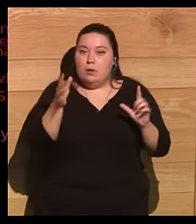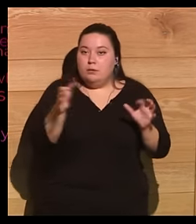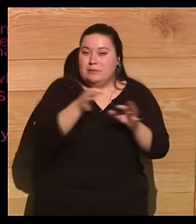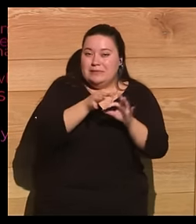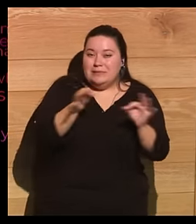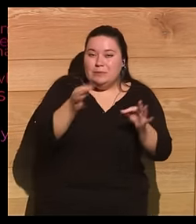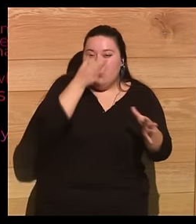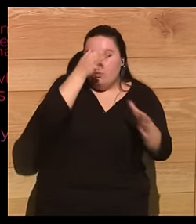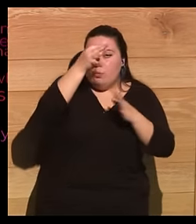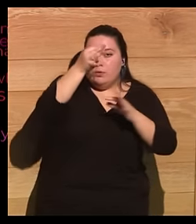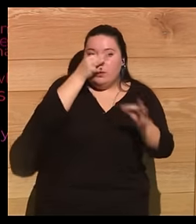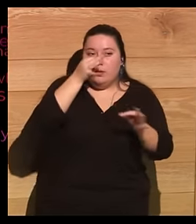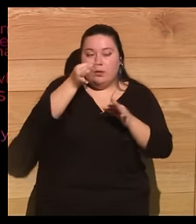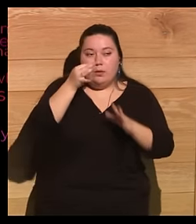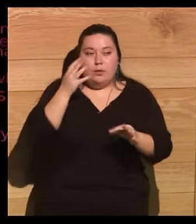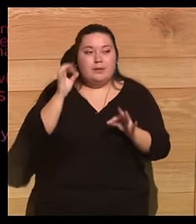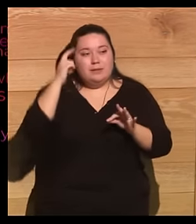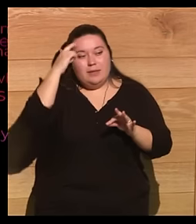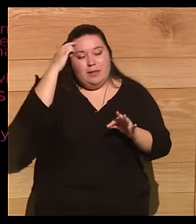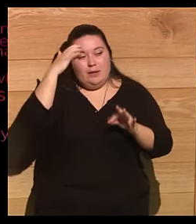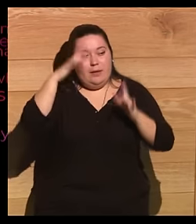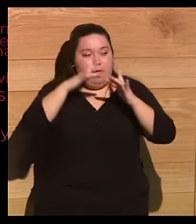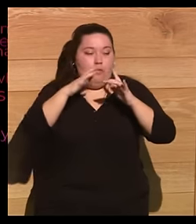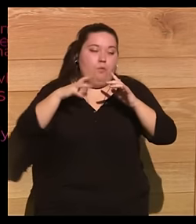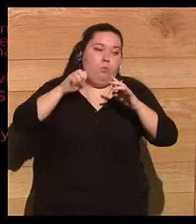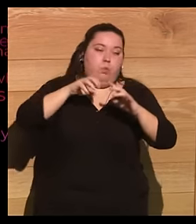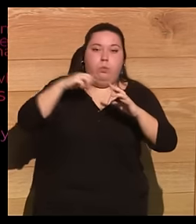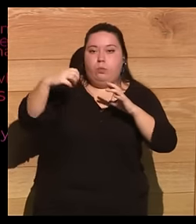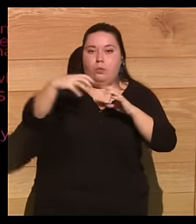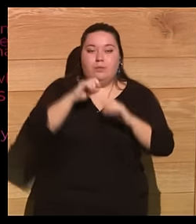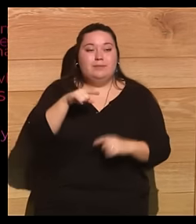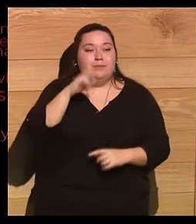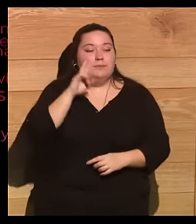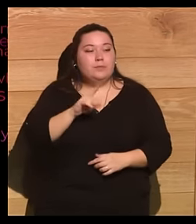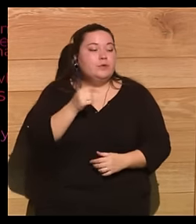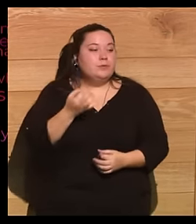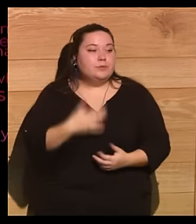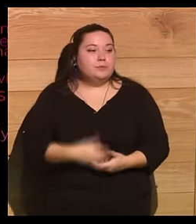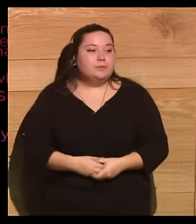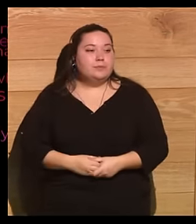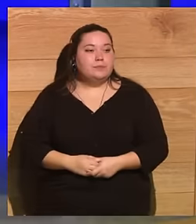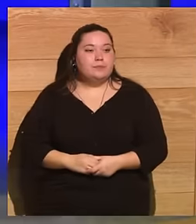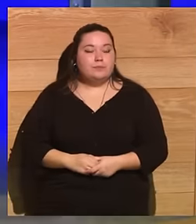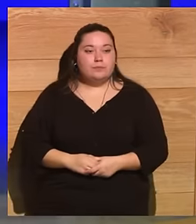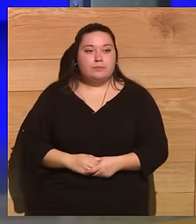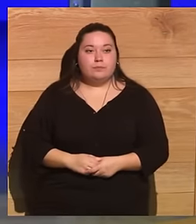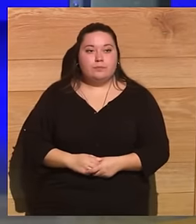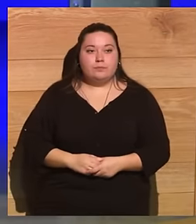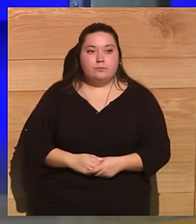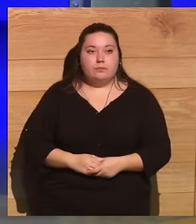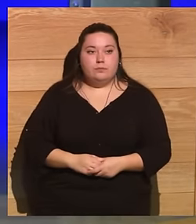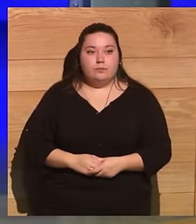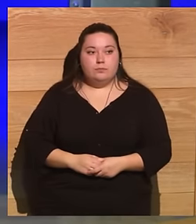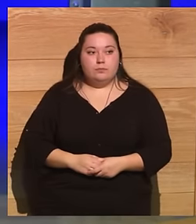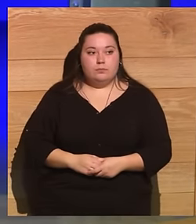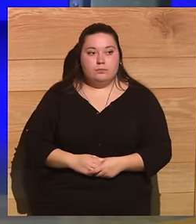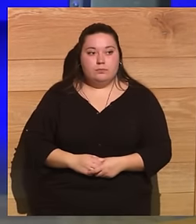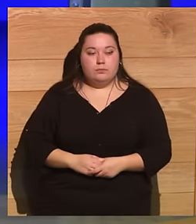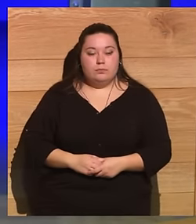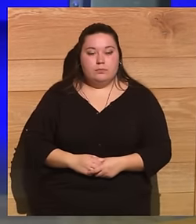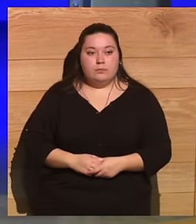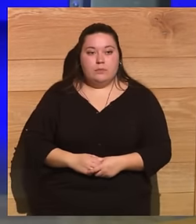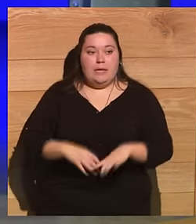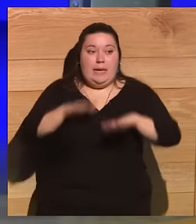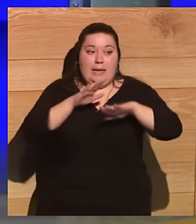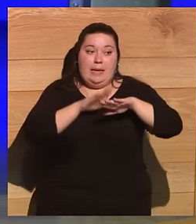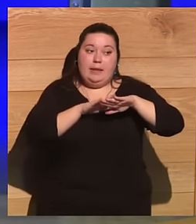de las zonas cerebrales, las áreas cerebrales. En este mapa primero vemos la ubicación cerebral en la izquierda y